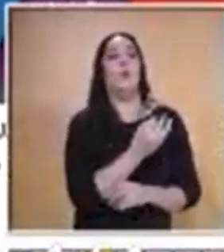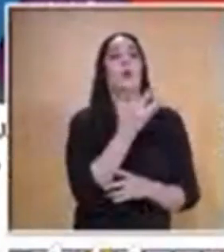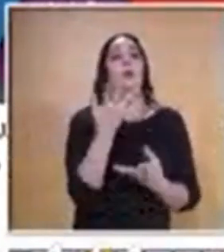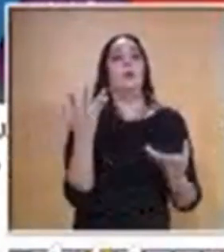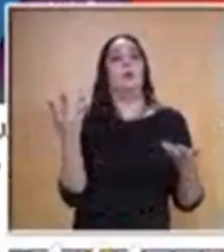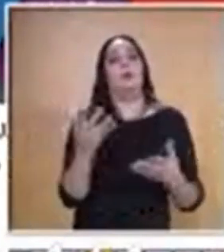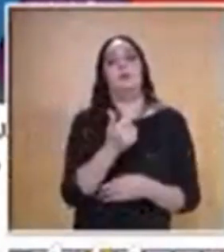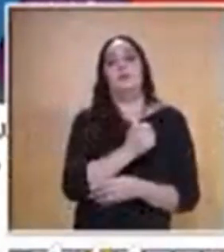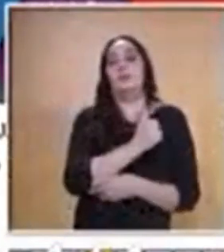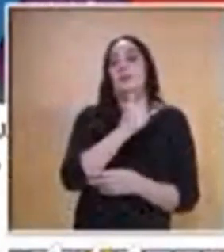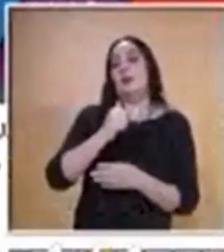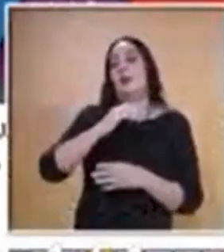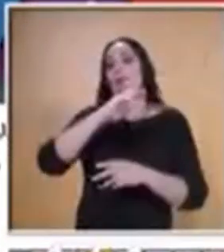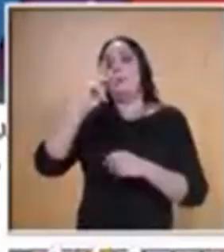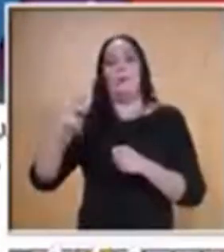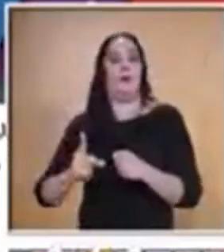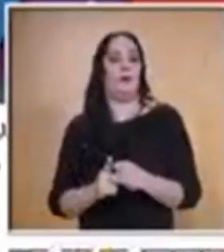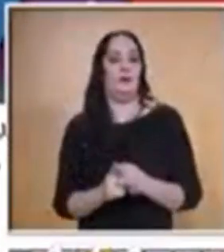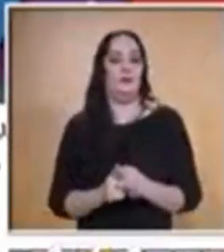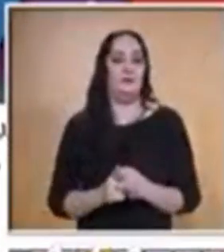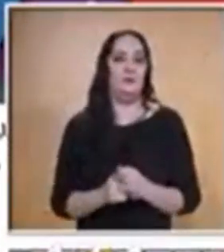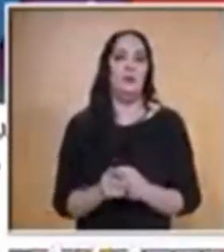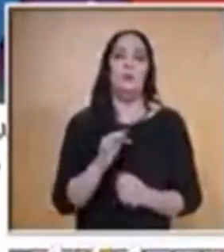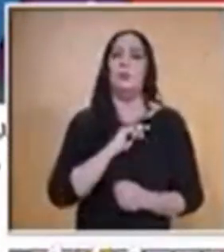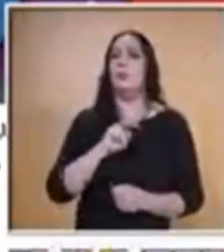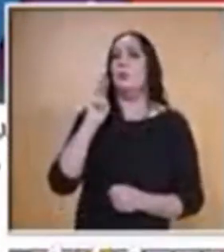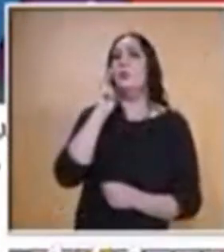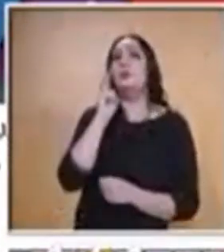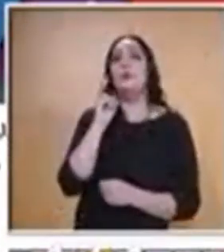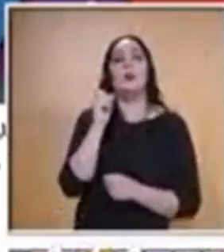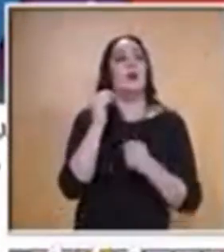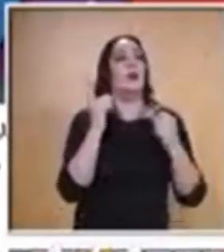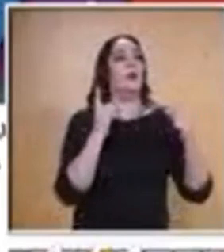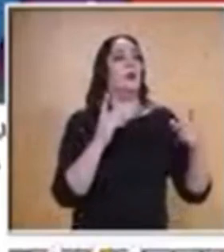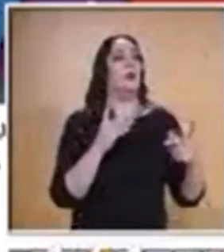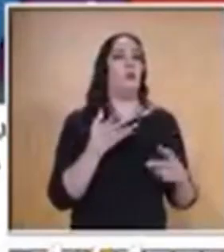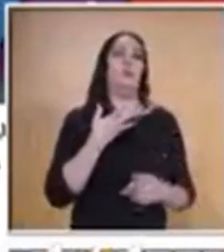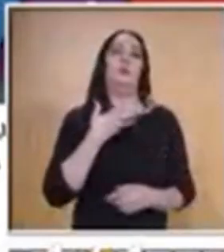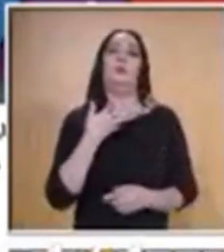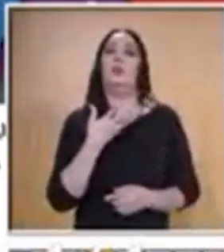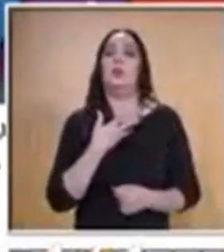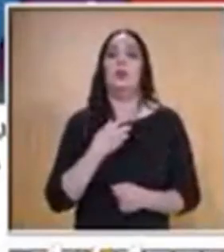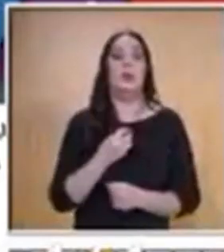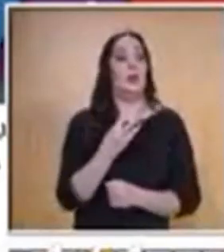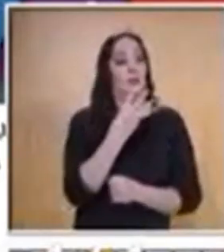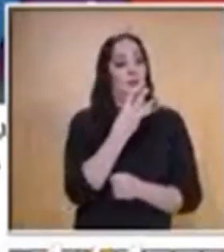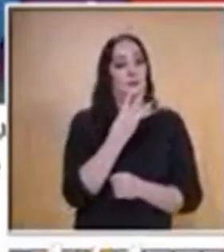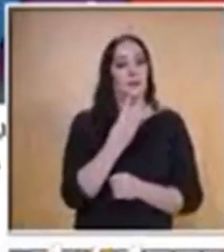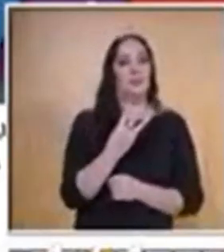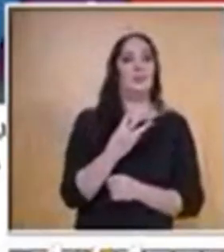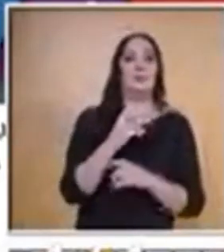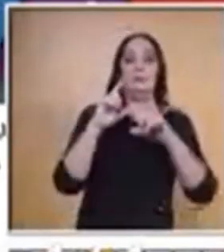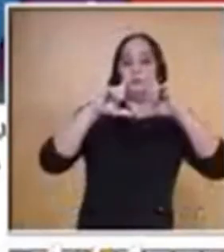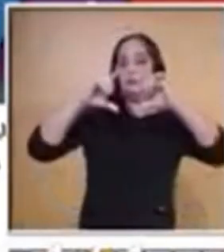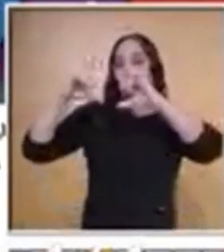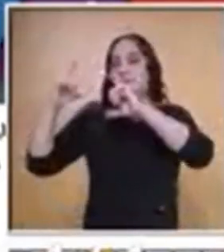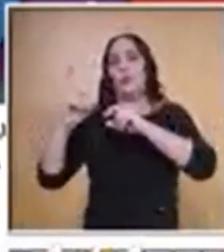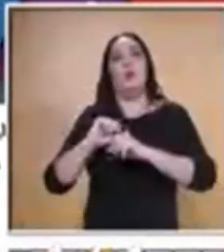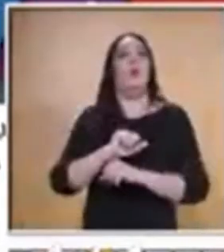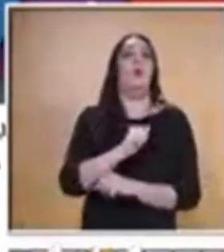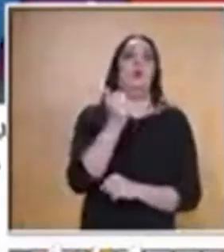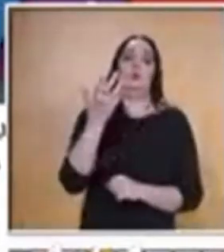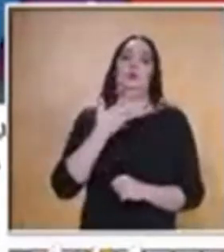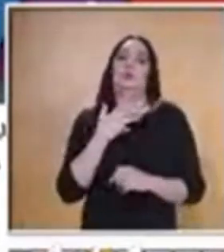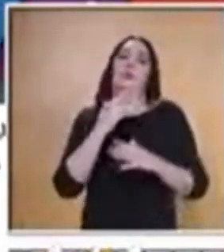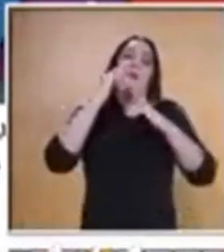comercialización entre diferentes países. Aquí podemos ver cómo algunos países figuran en las tres gráficas y otros países aparecen con una